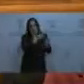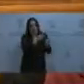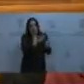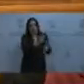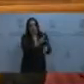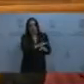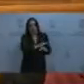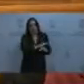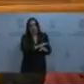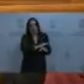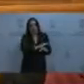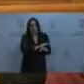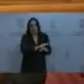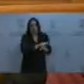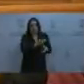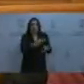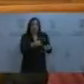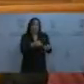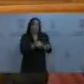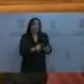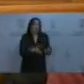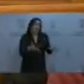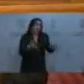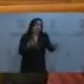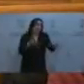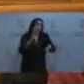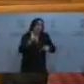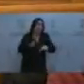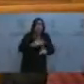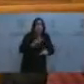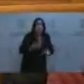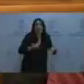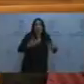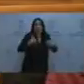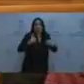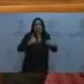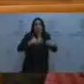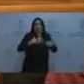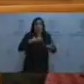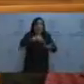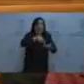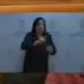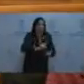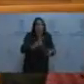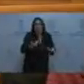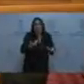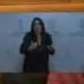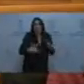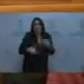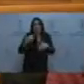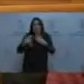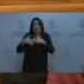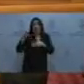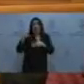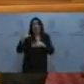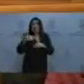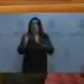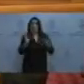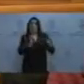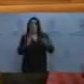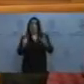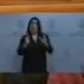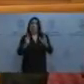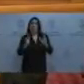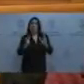si me permite la expresión, estos marrones, y usted no estaba, pero típicas operaciones dimensionadas en la época grandonista del